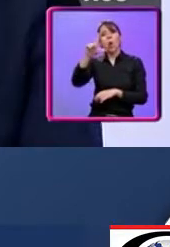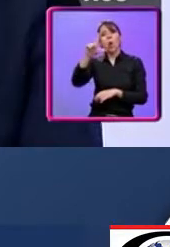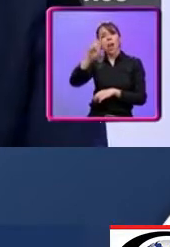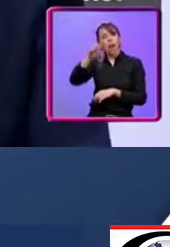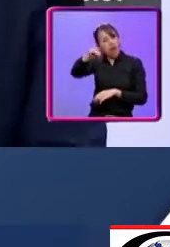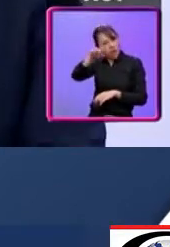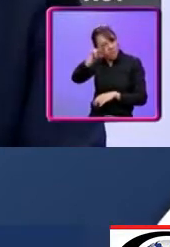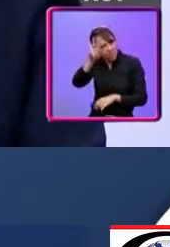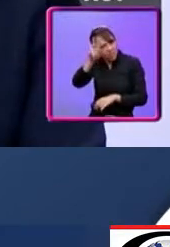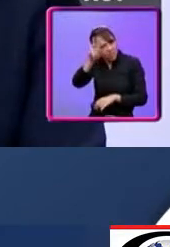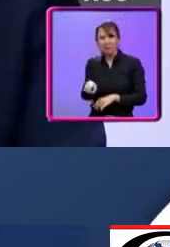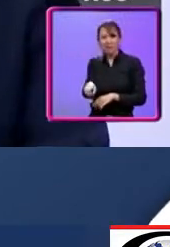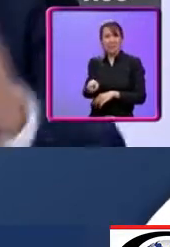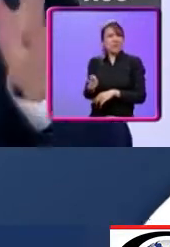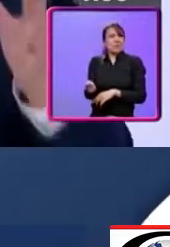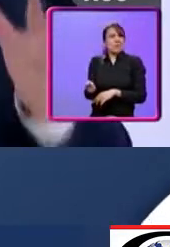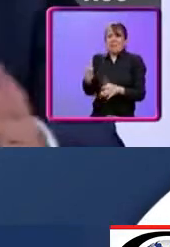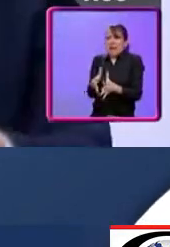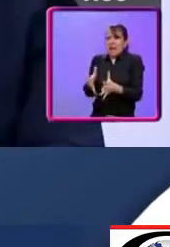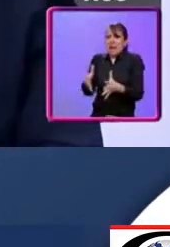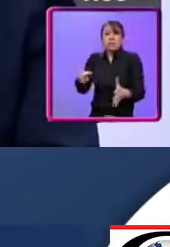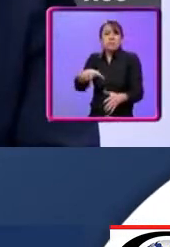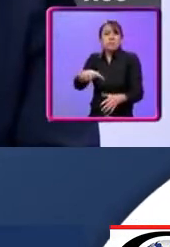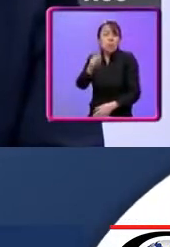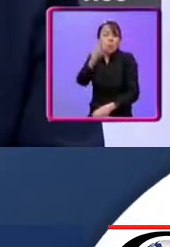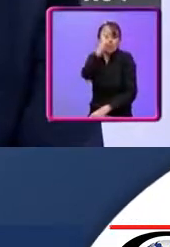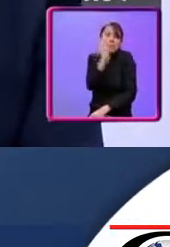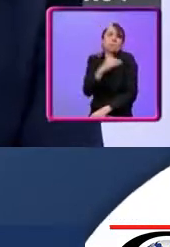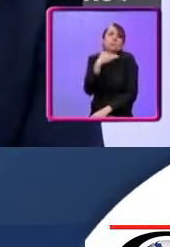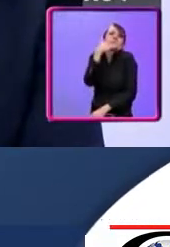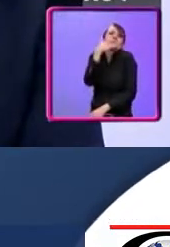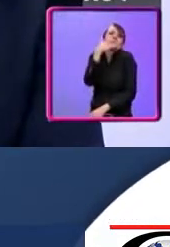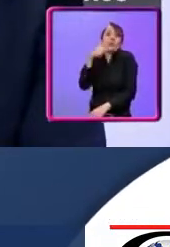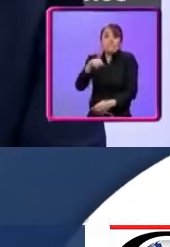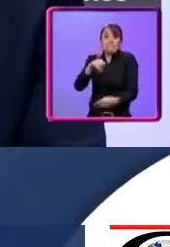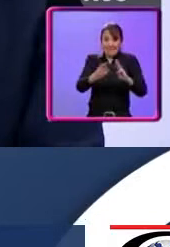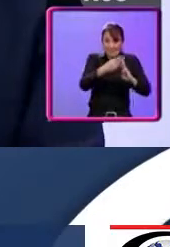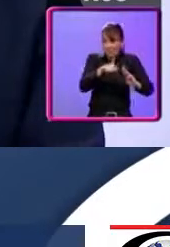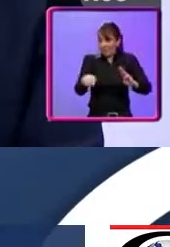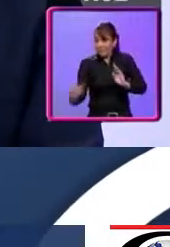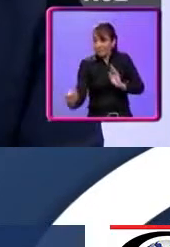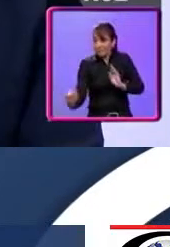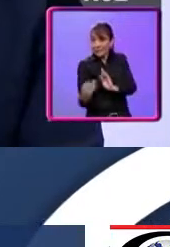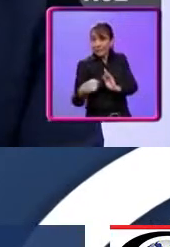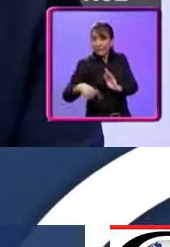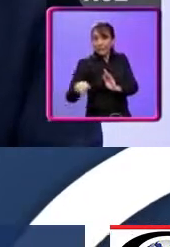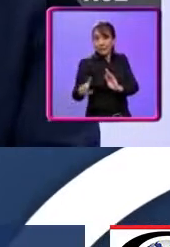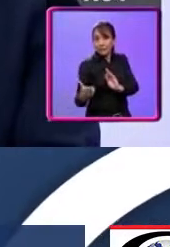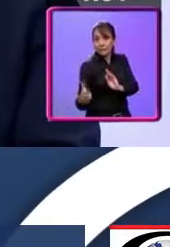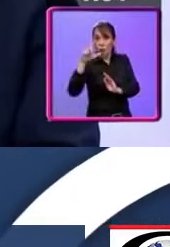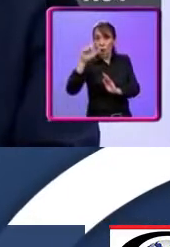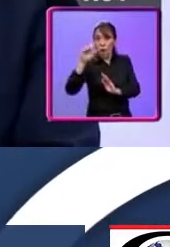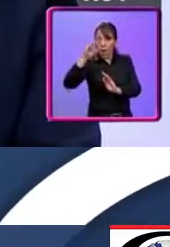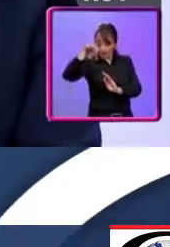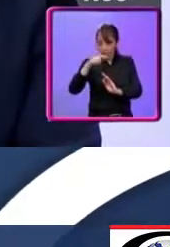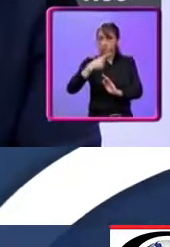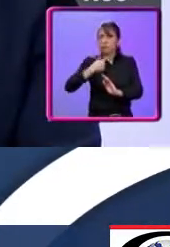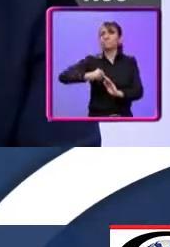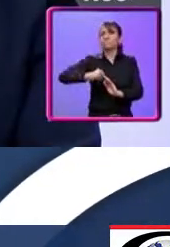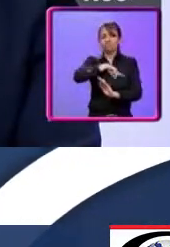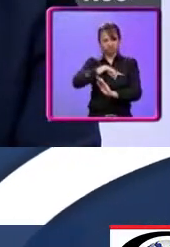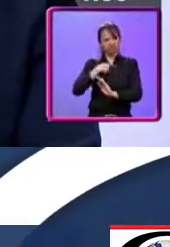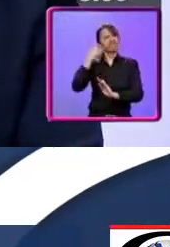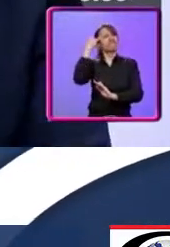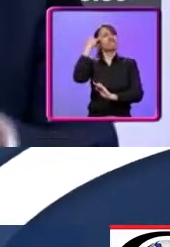37.8% de las personas que nos contestaron no han definido su voto. Casi un 40%